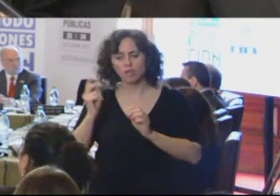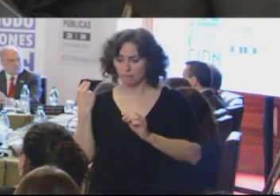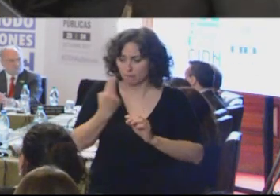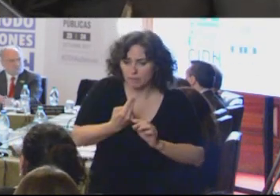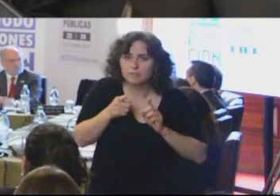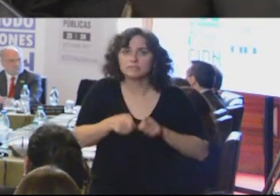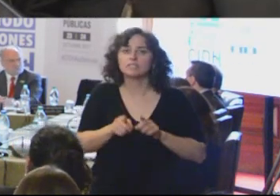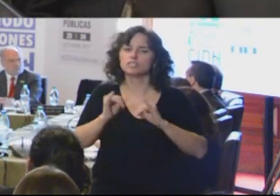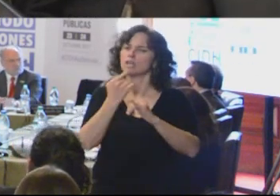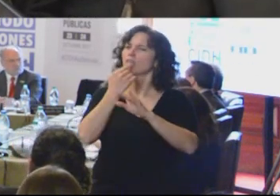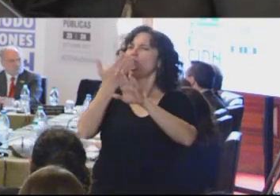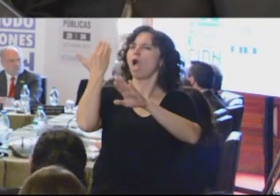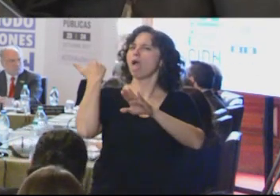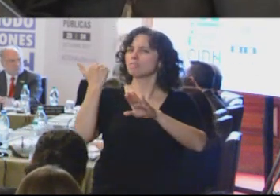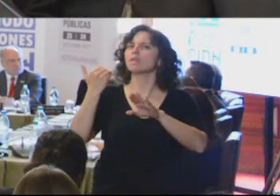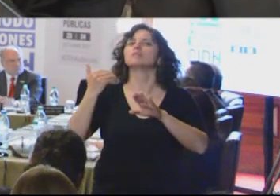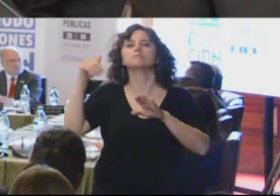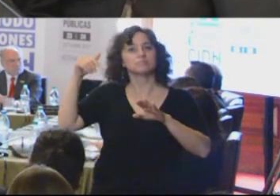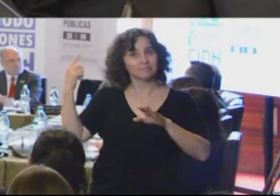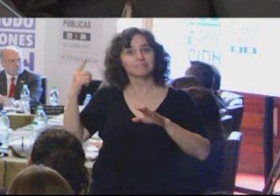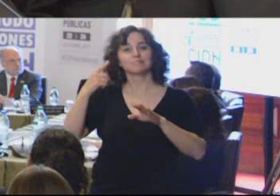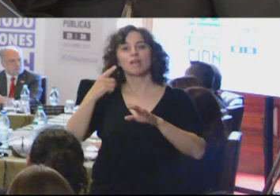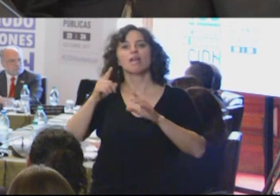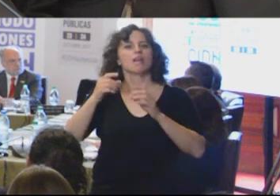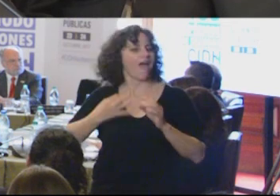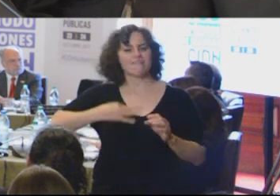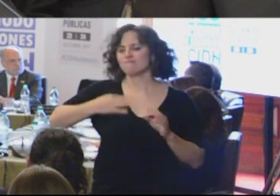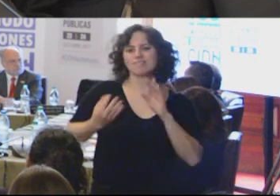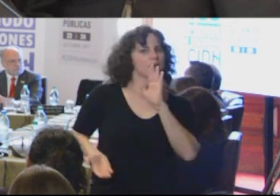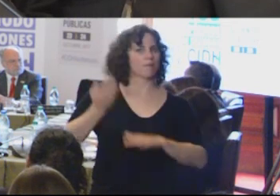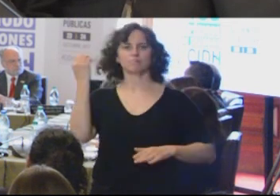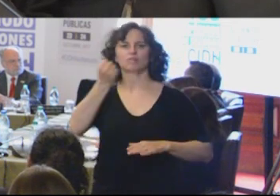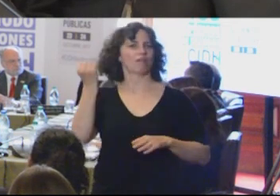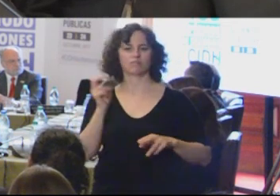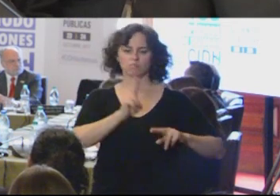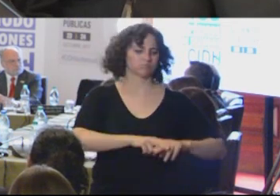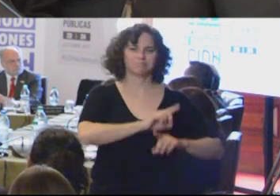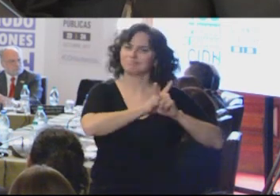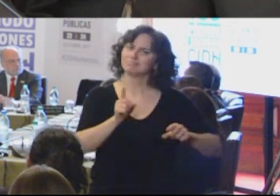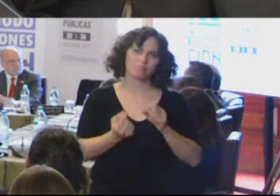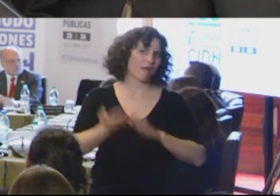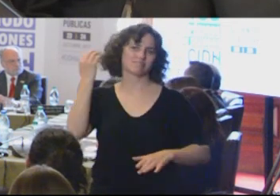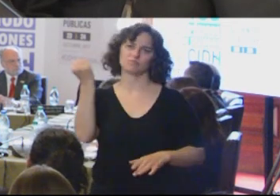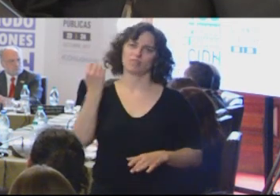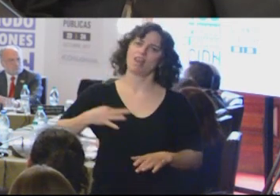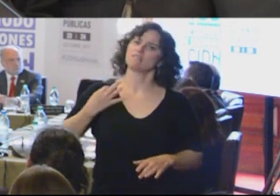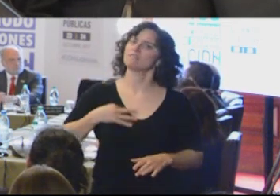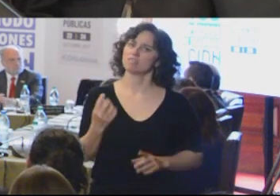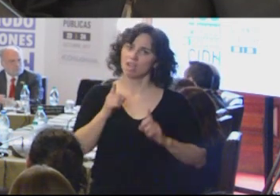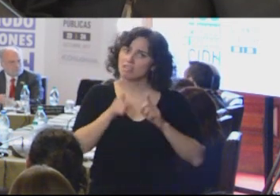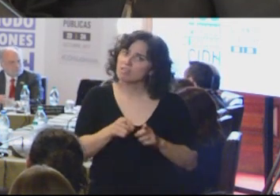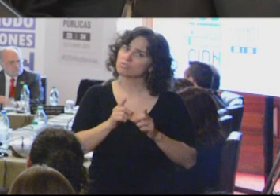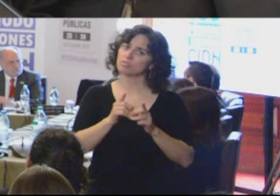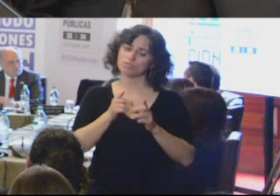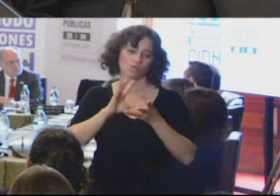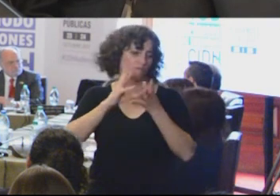el comisionado vannucchi que la vida prevalezca sobre la muerte sobre el horror y de eso se trata a través de unos